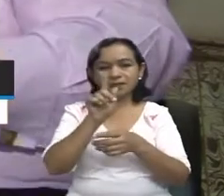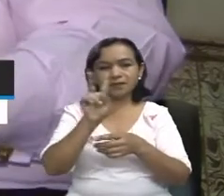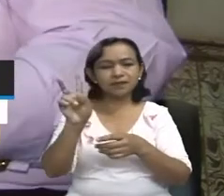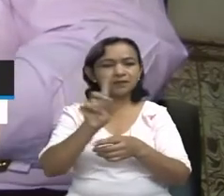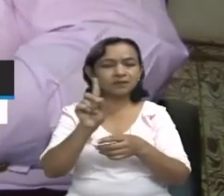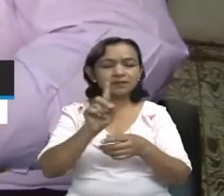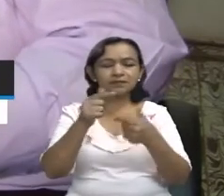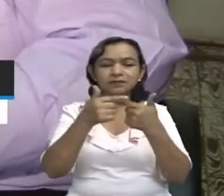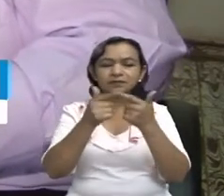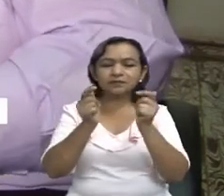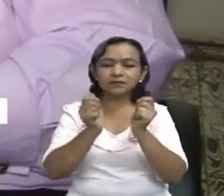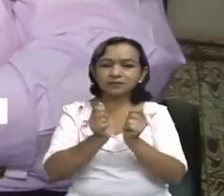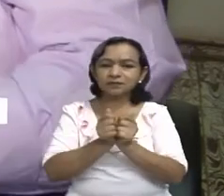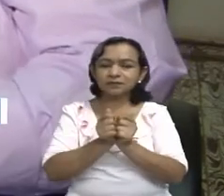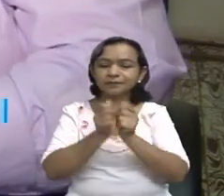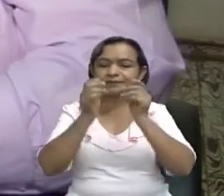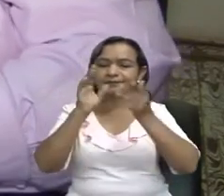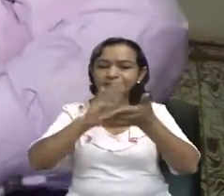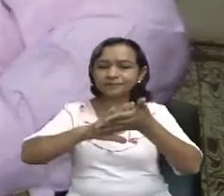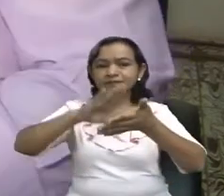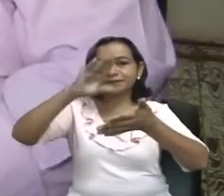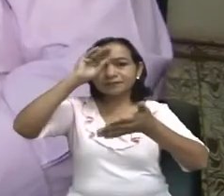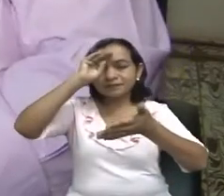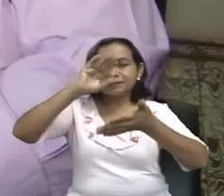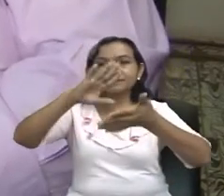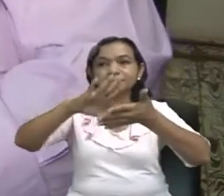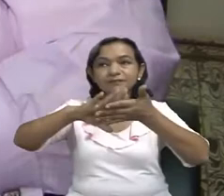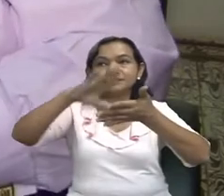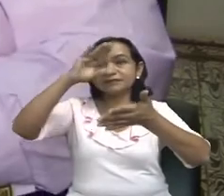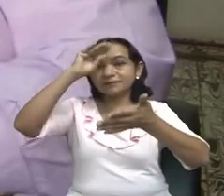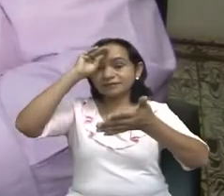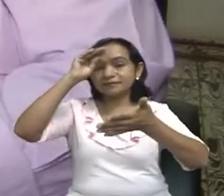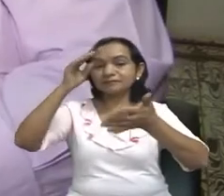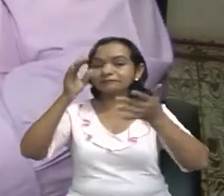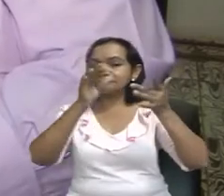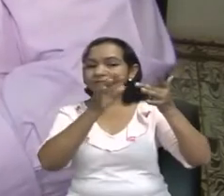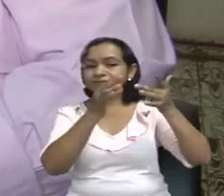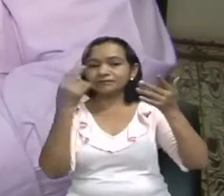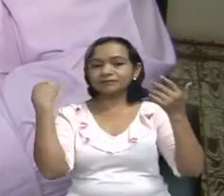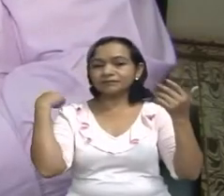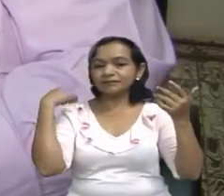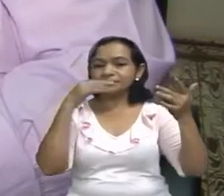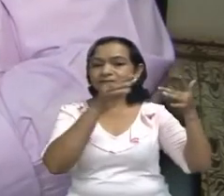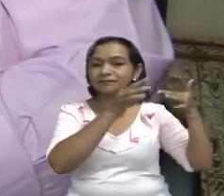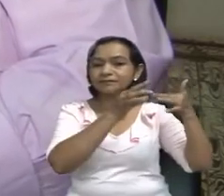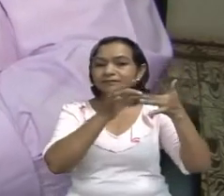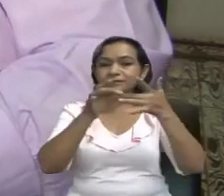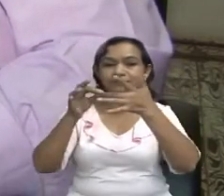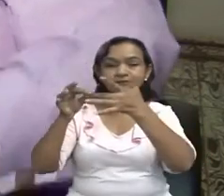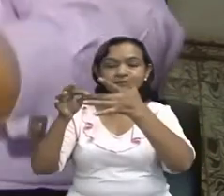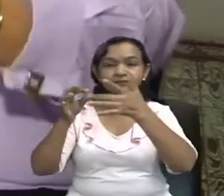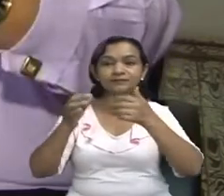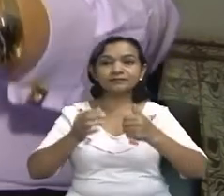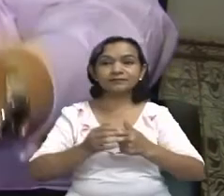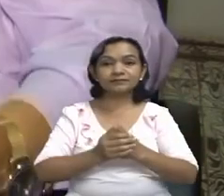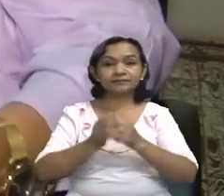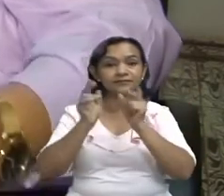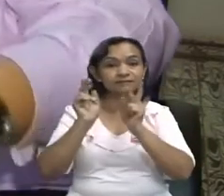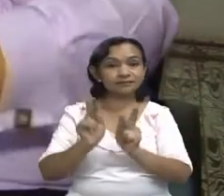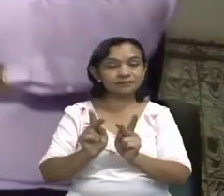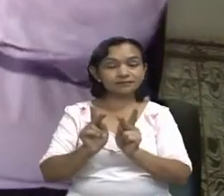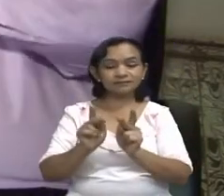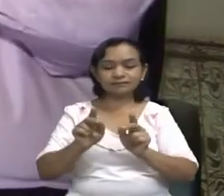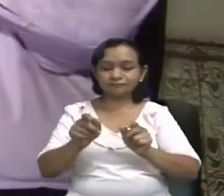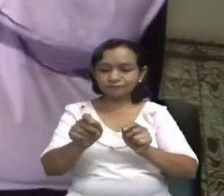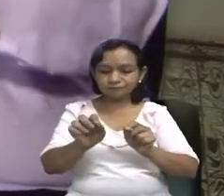empezó una especie de capacitación técnica y profesional para para los que manejaban el